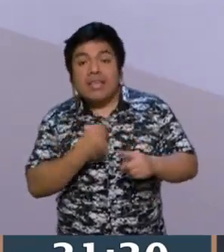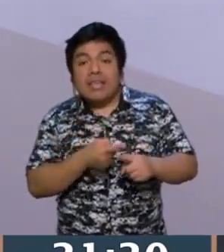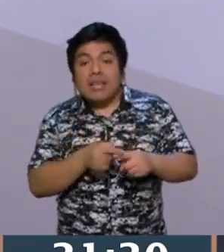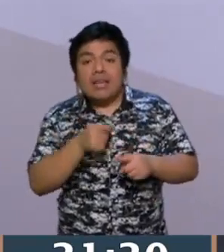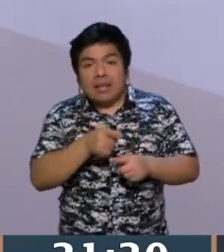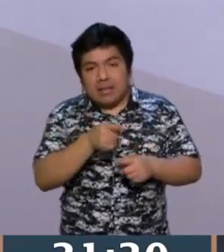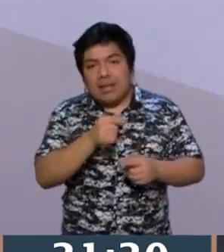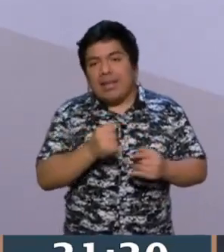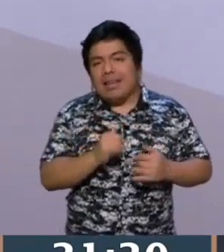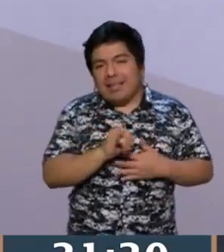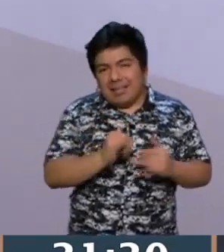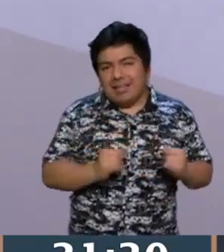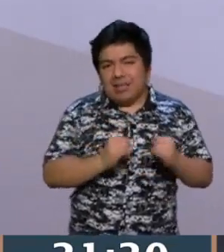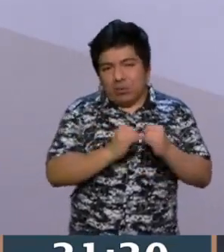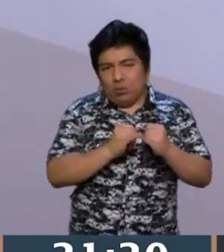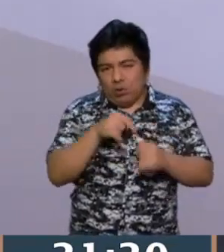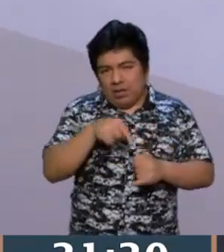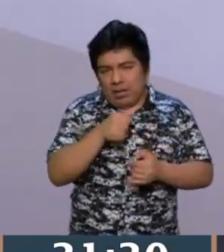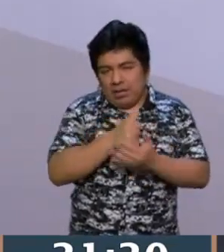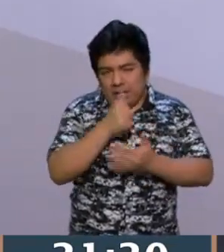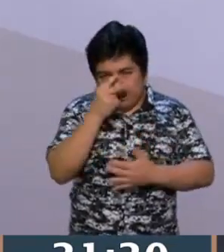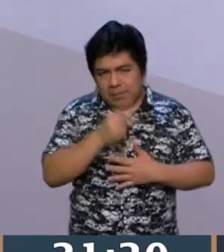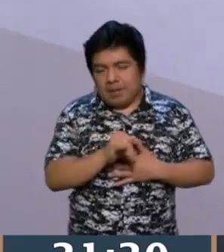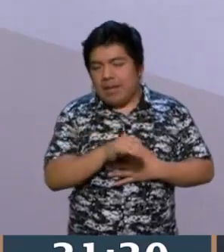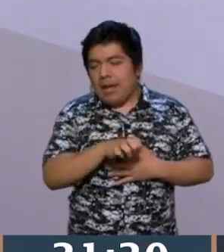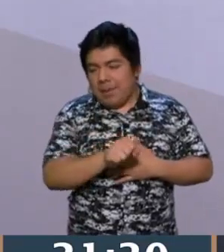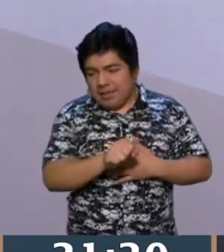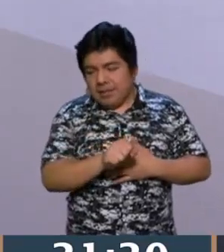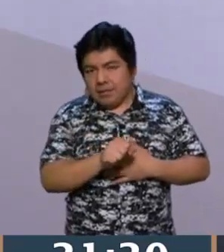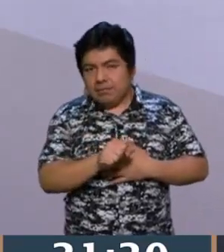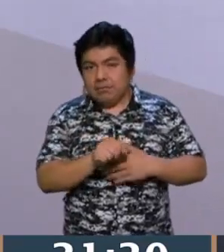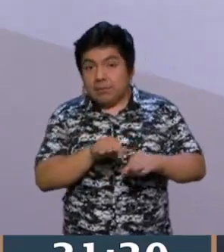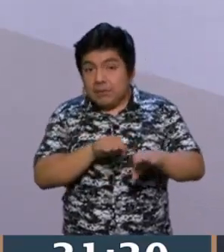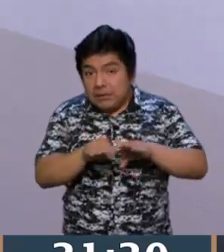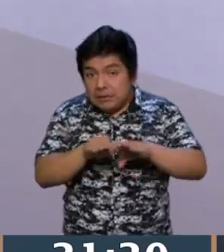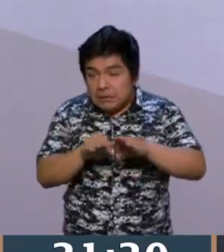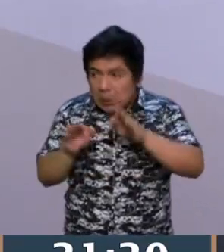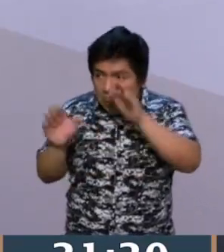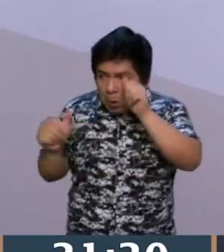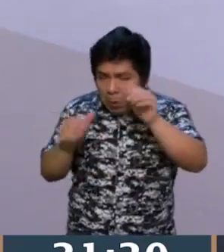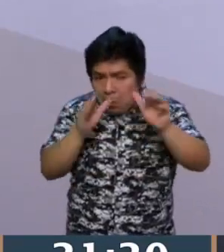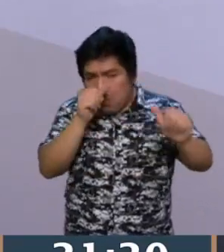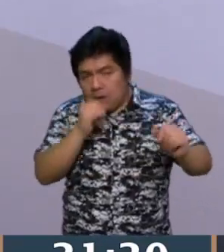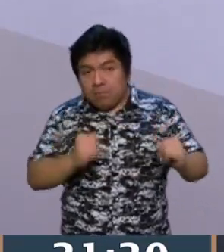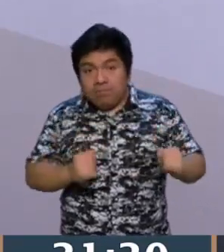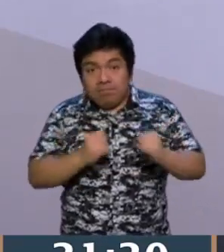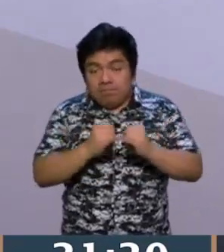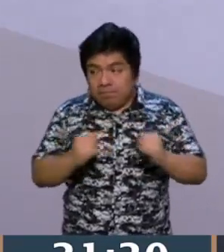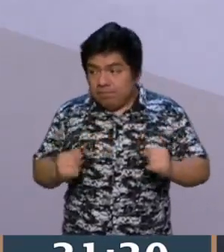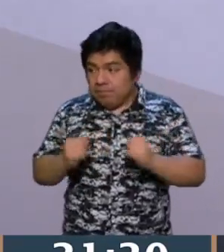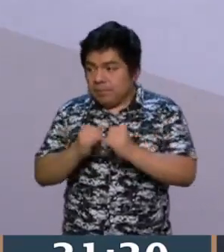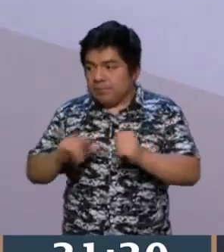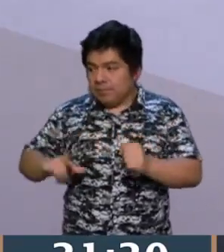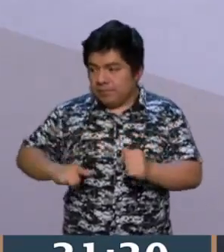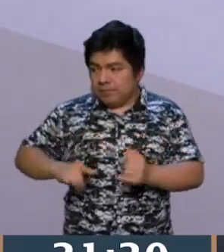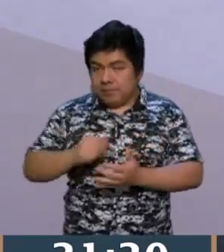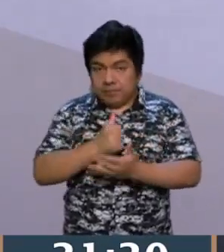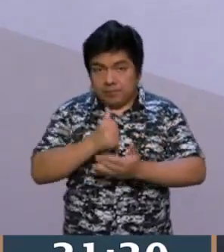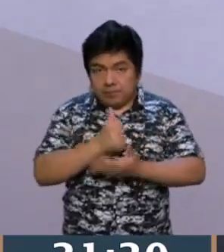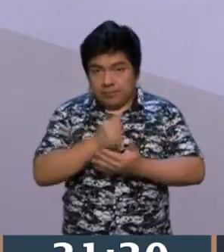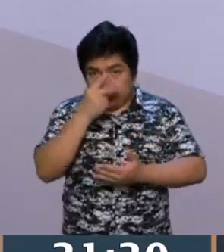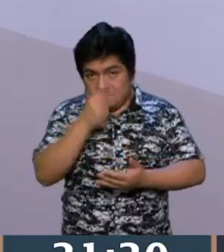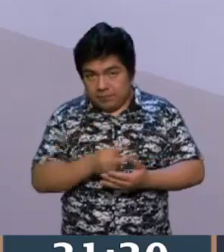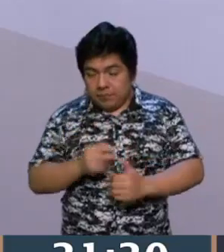el Instituto Electoral de la Ciudad de México. Secretario, un trabajo de coordinación interinstitucional del gobierno de la Ciudad de México